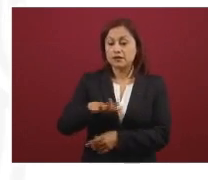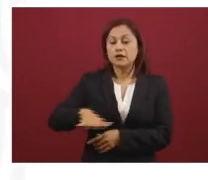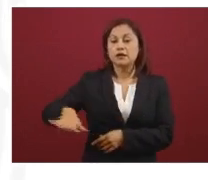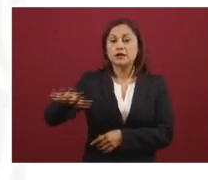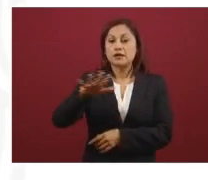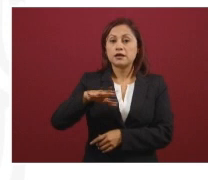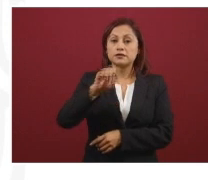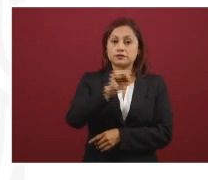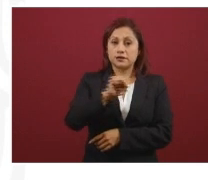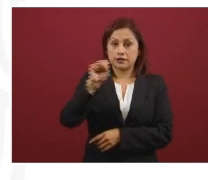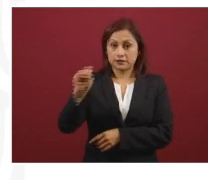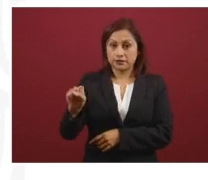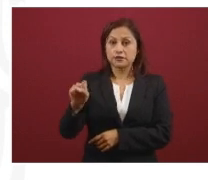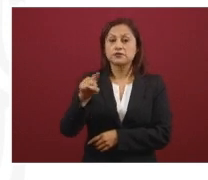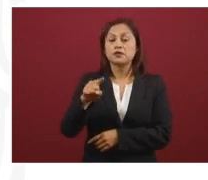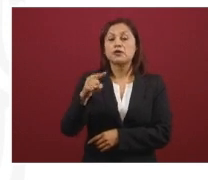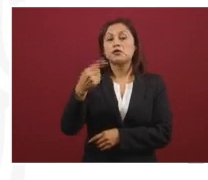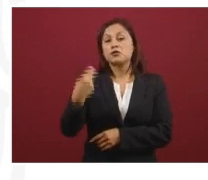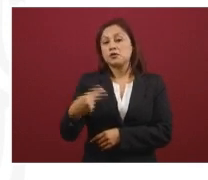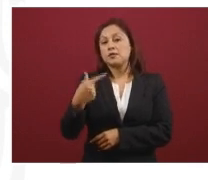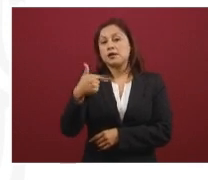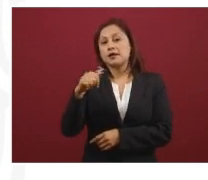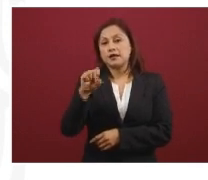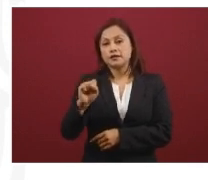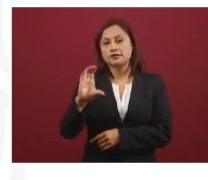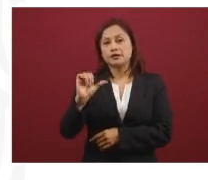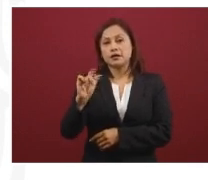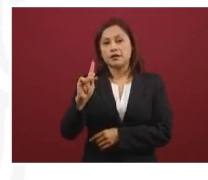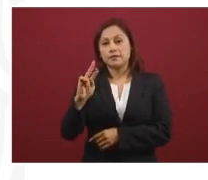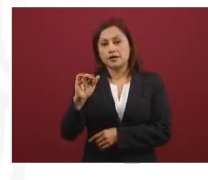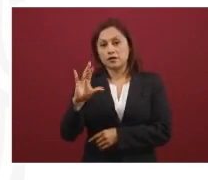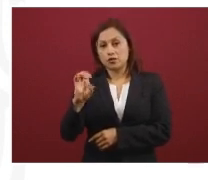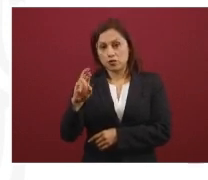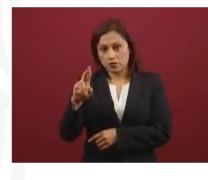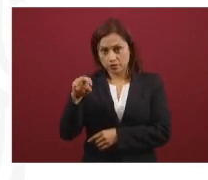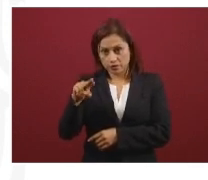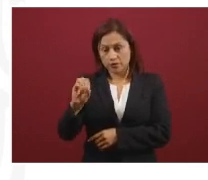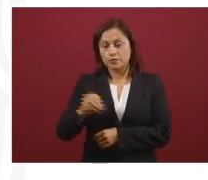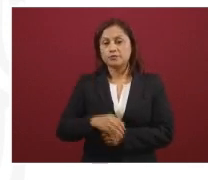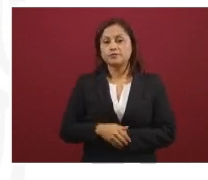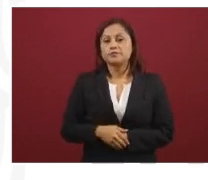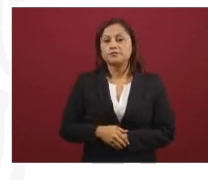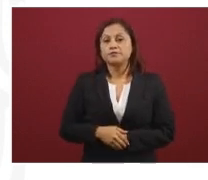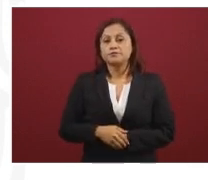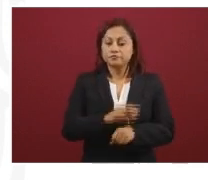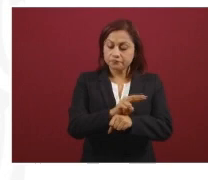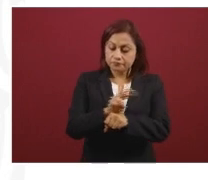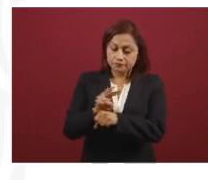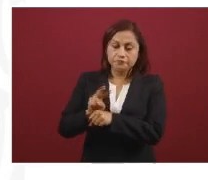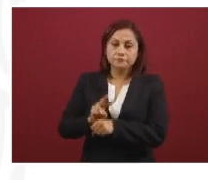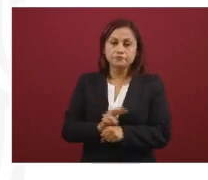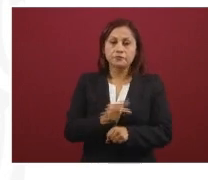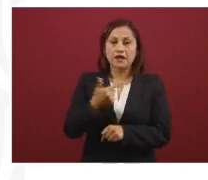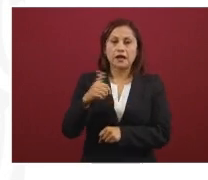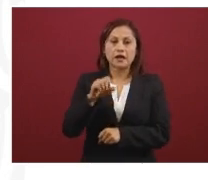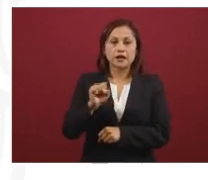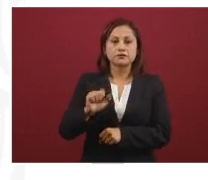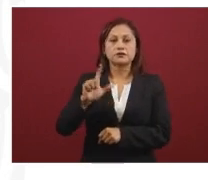Coahuila, gas Capricornio SADCB. En cuestión de verificaciones de gas LP,